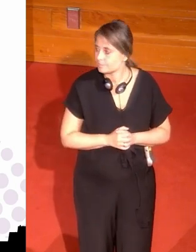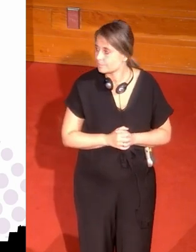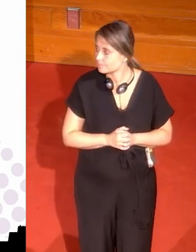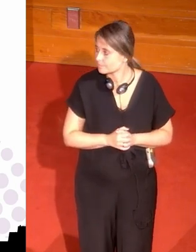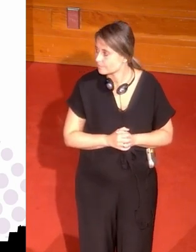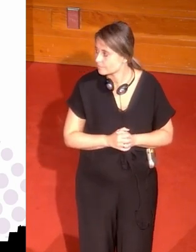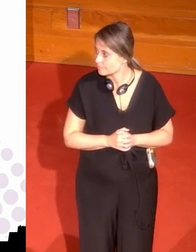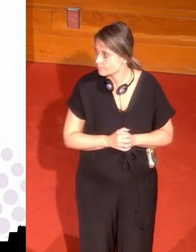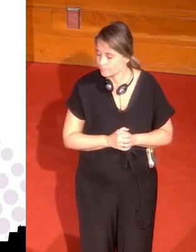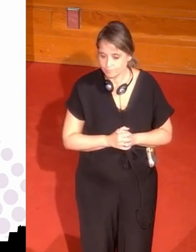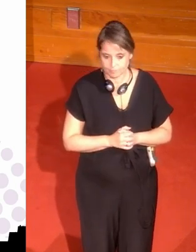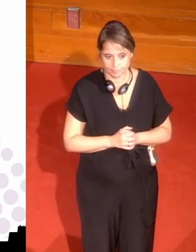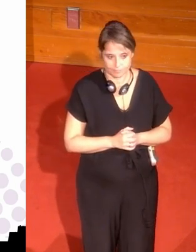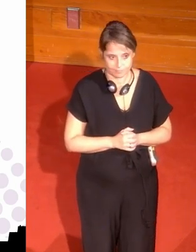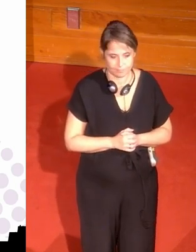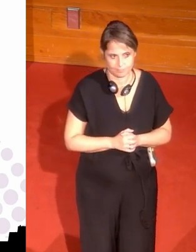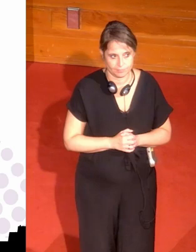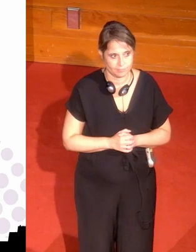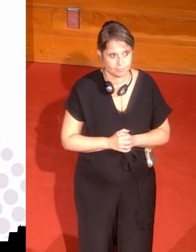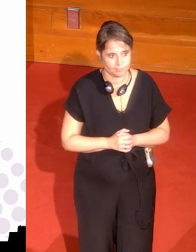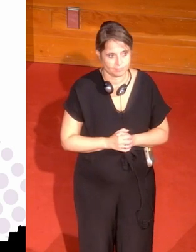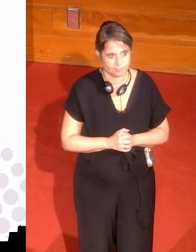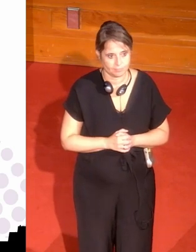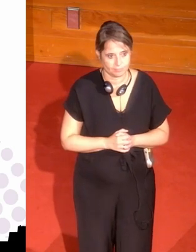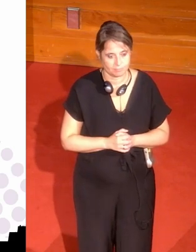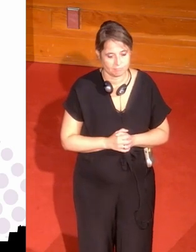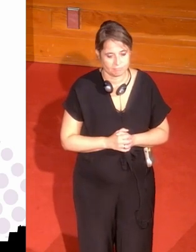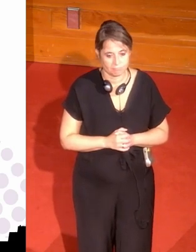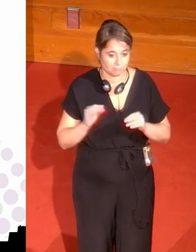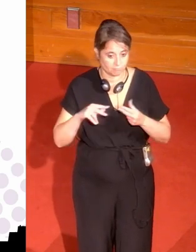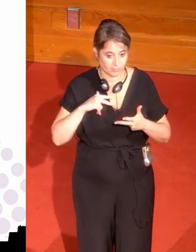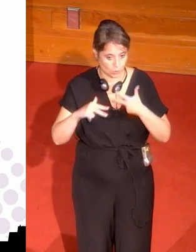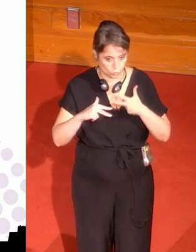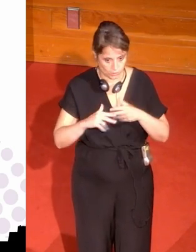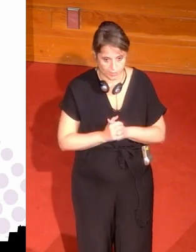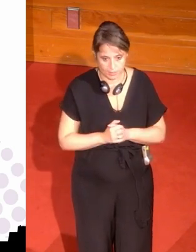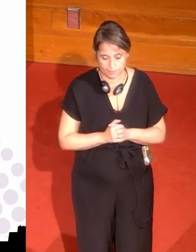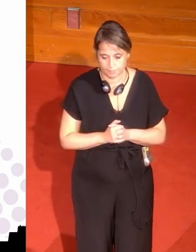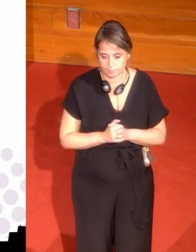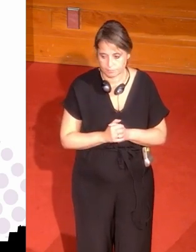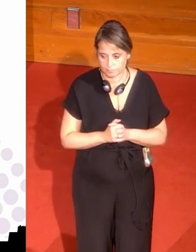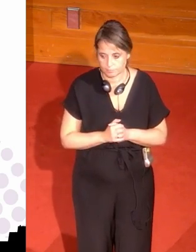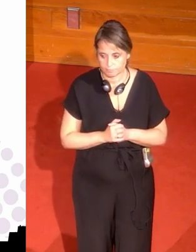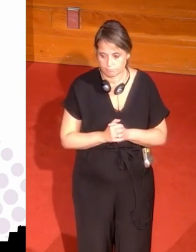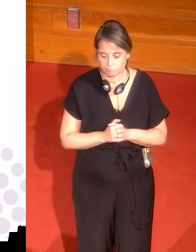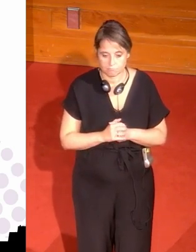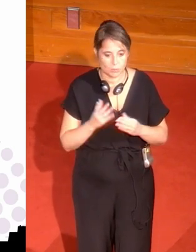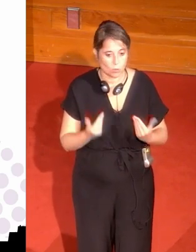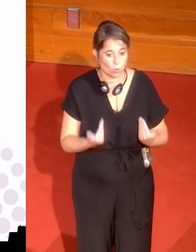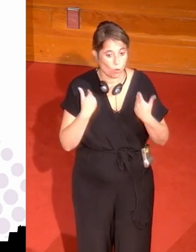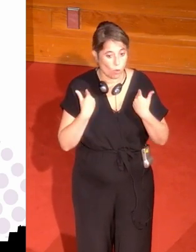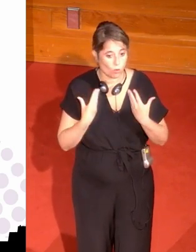española idazlea Europa soo lanar idea Pablo Rodríguez suan correspon